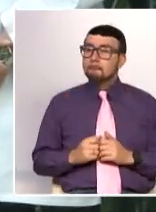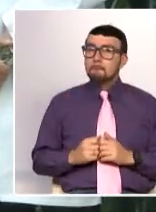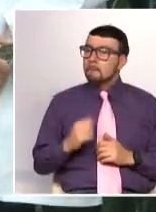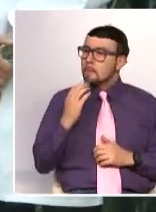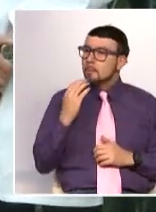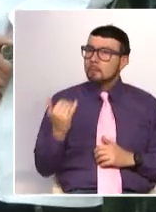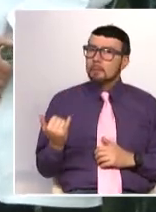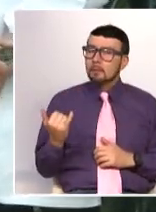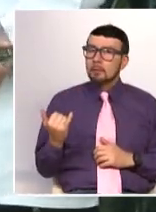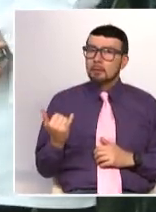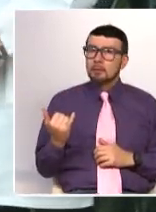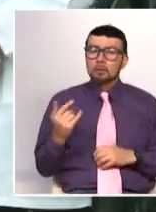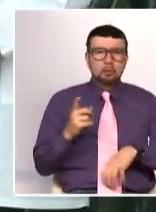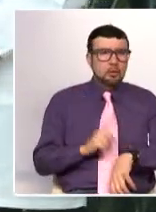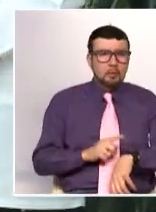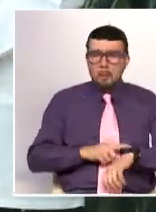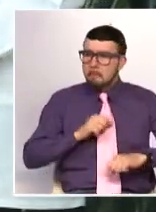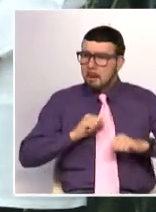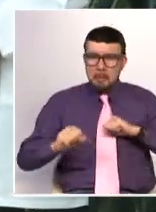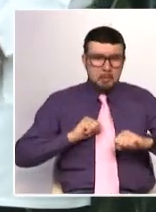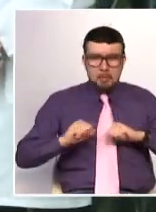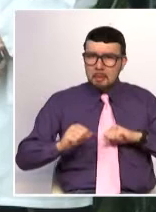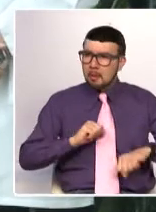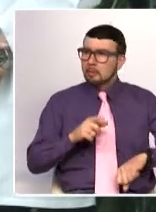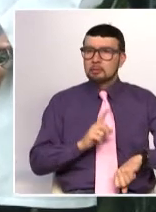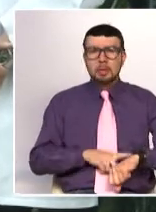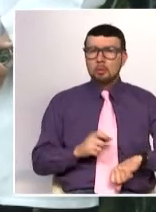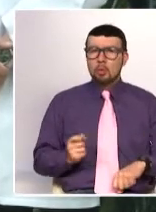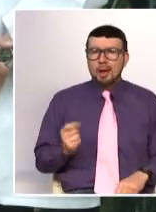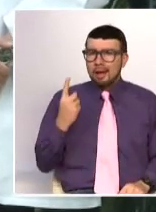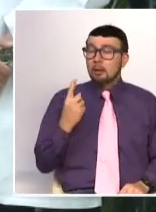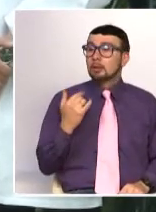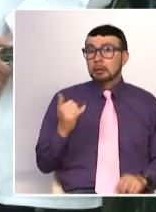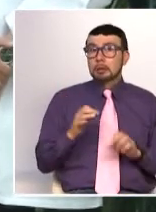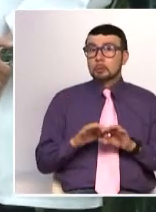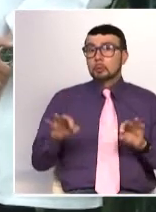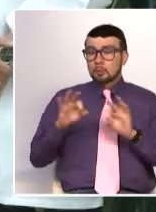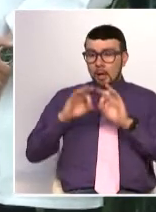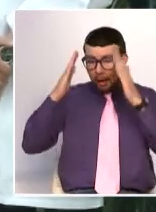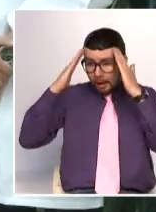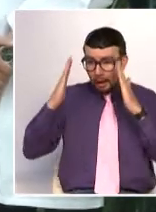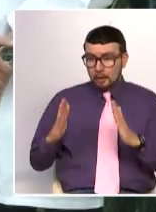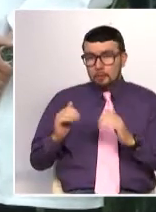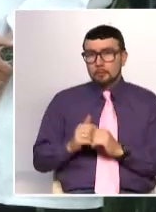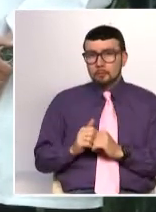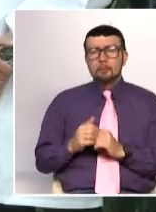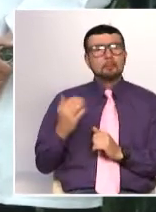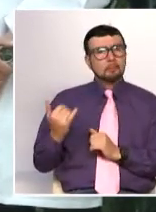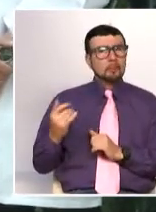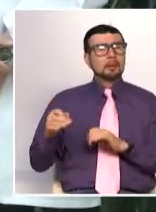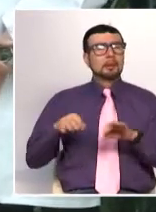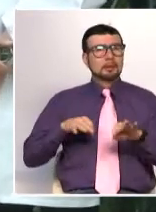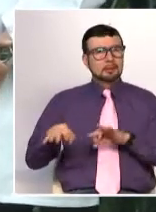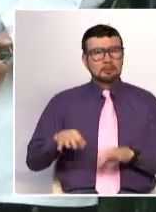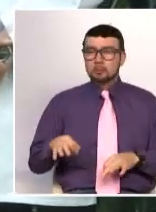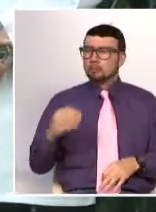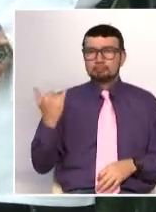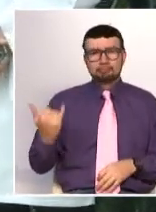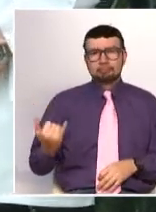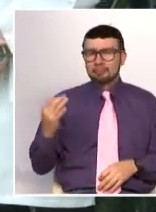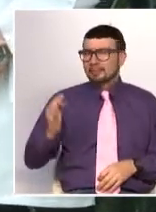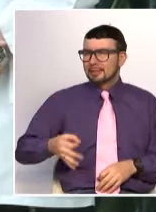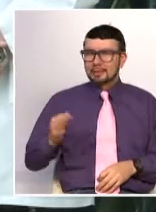frecuencia intensidad y duración pues es muy importante notarlo y es algo que digamos discutimos con nuestros pacientes casi que todos los días